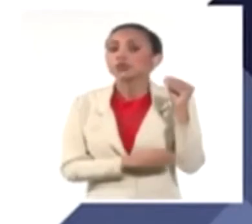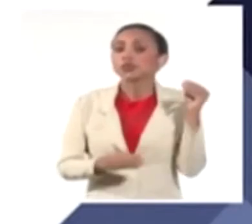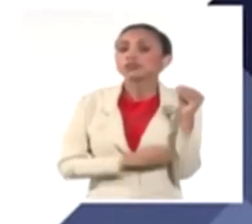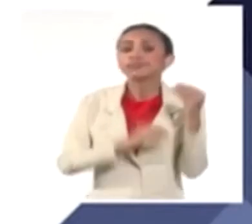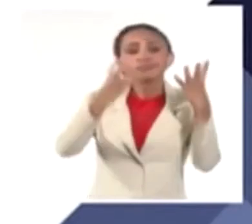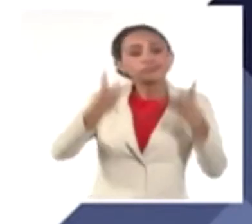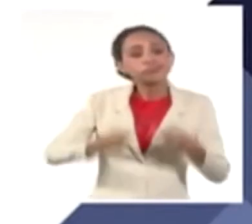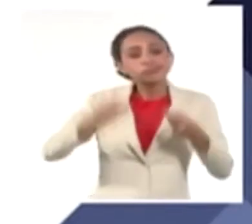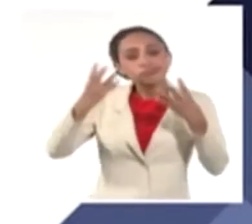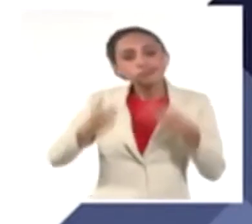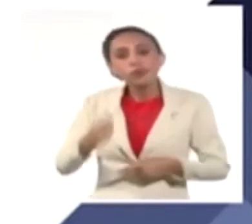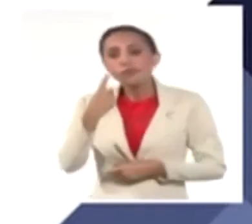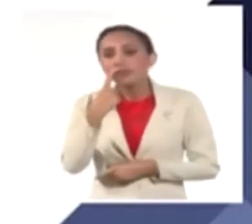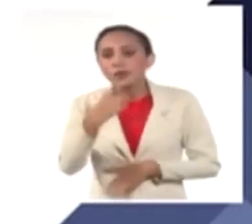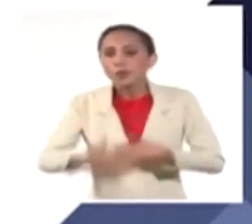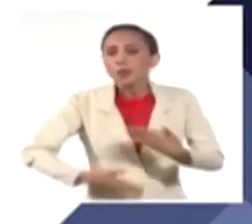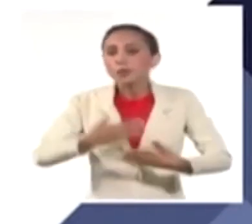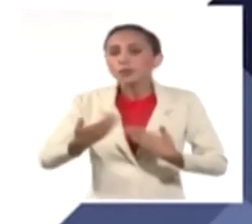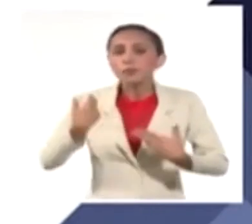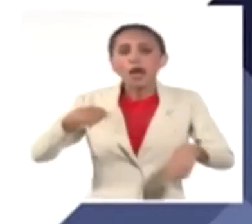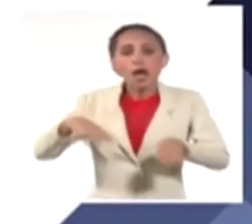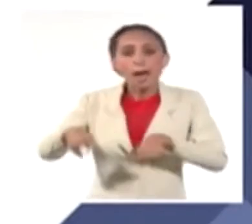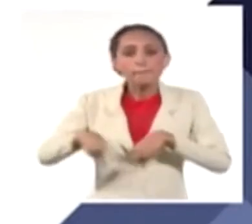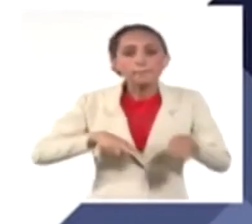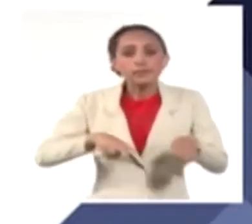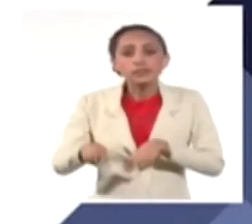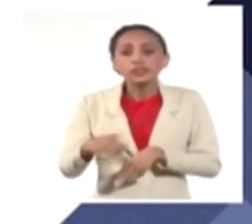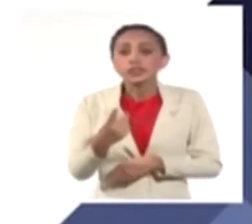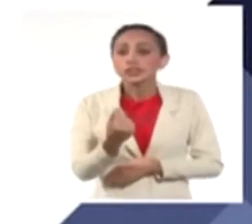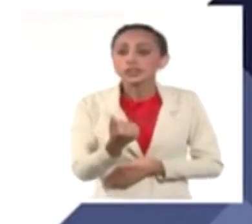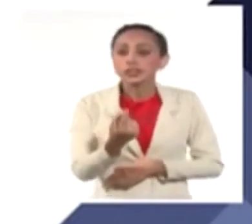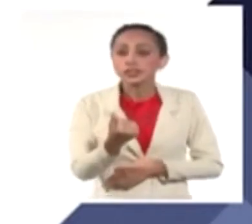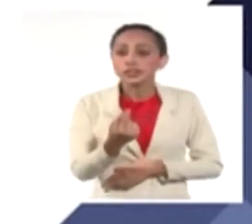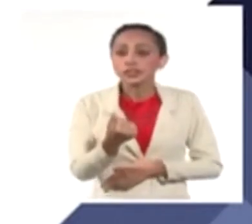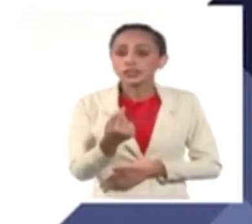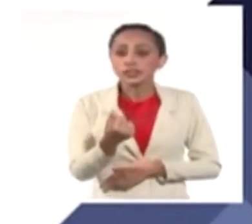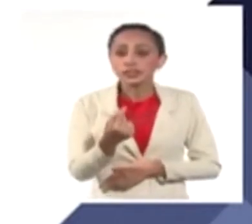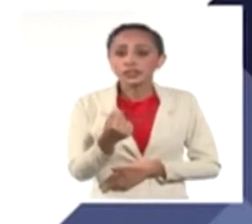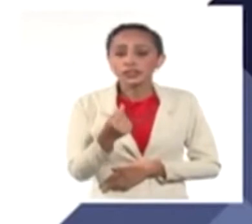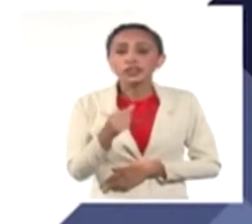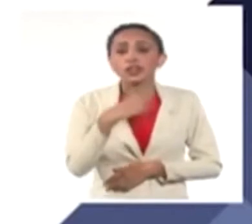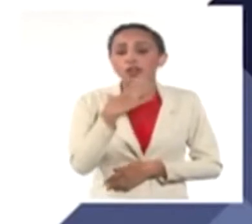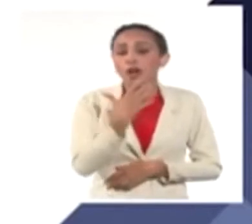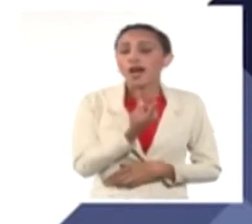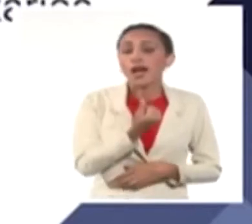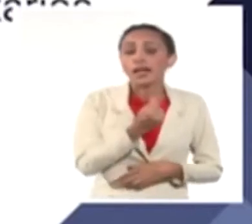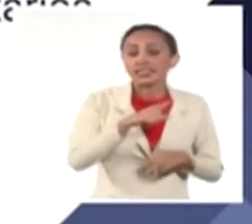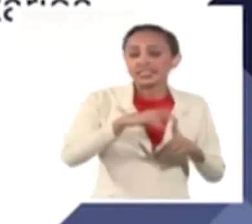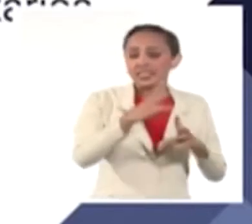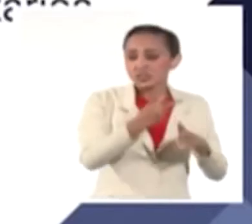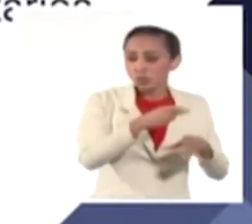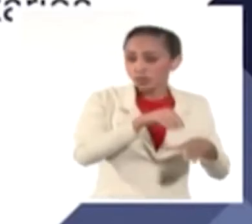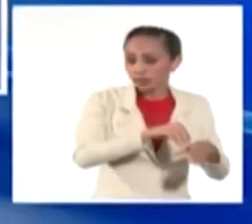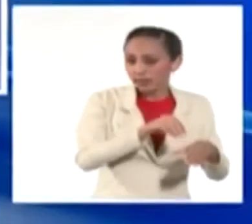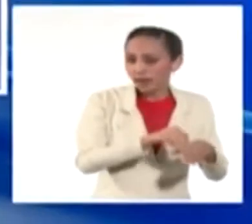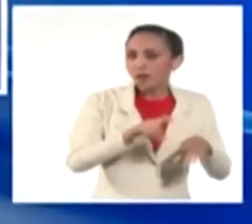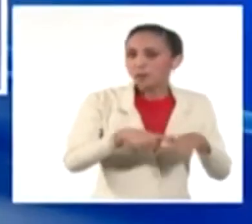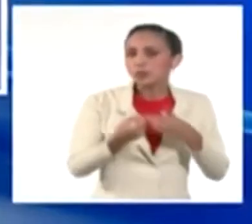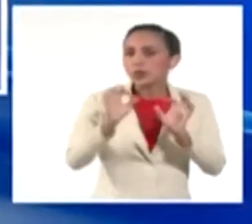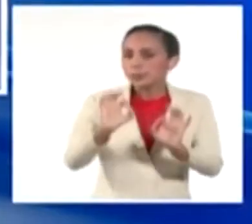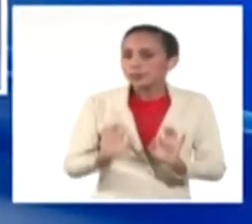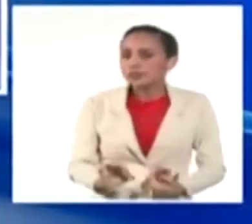las deficiencias en la administración de los dineros desde las tesorerías, para lo que se precisa contar